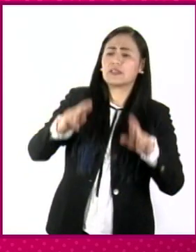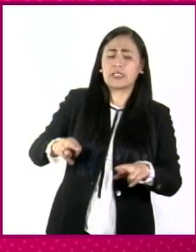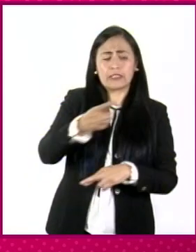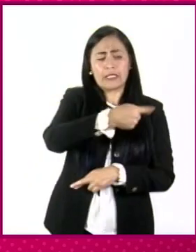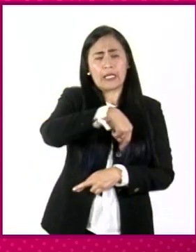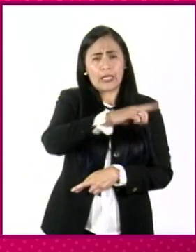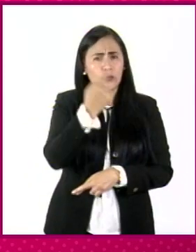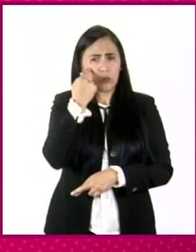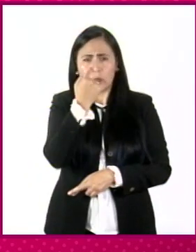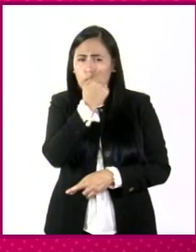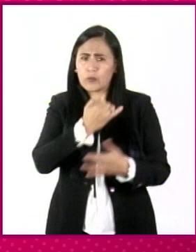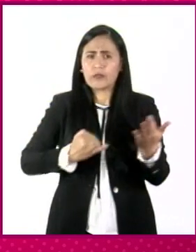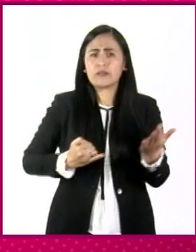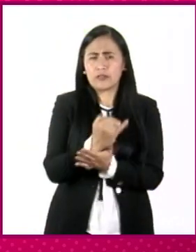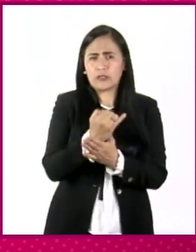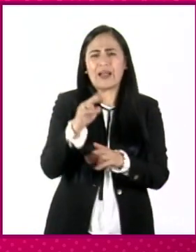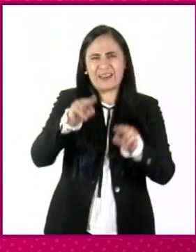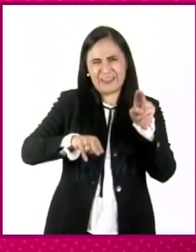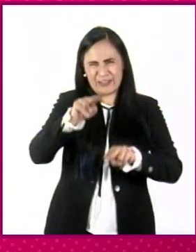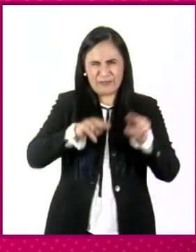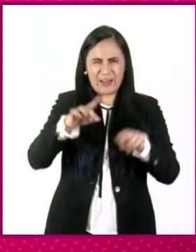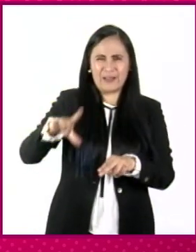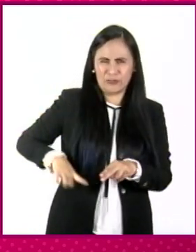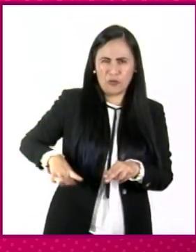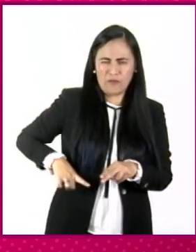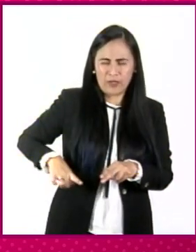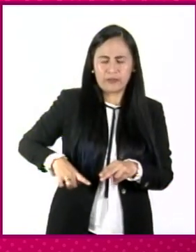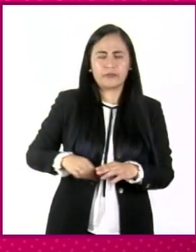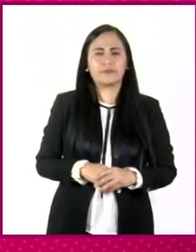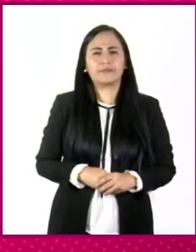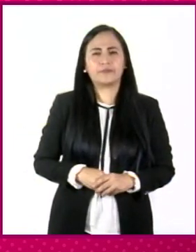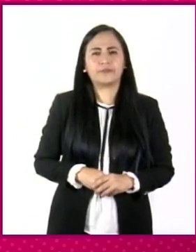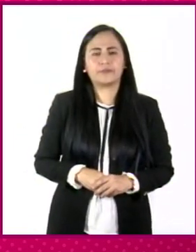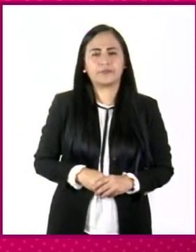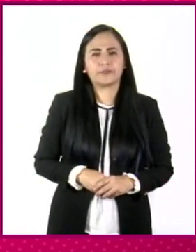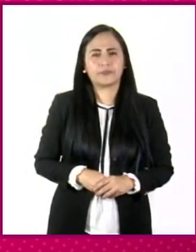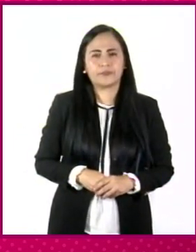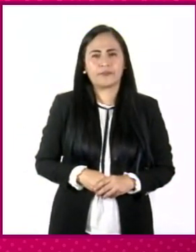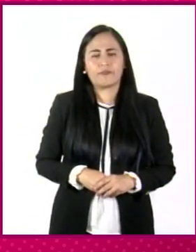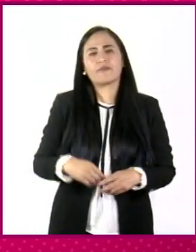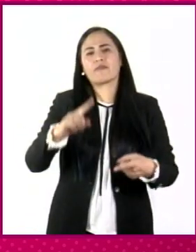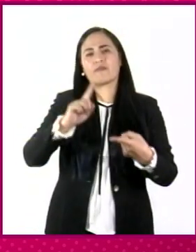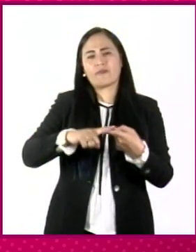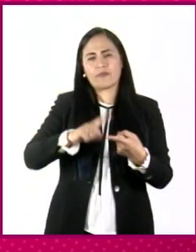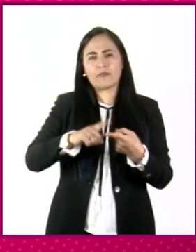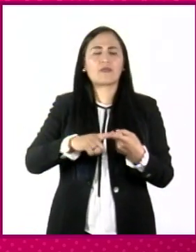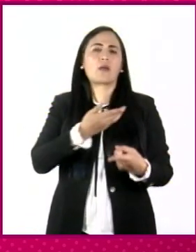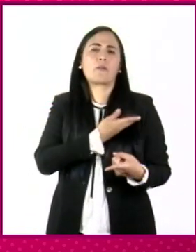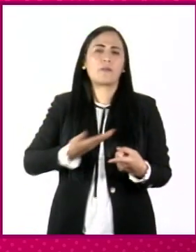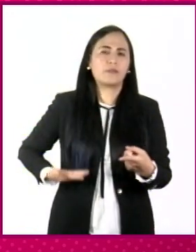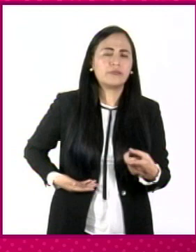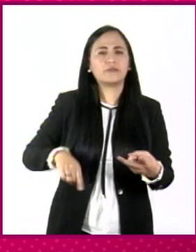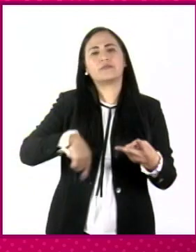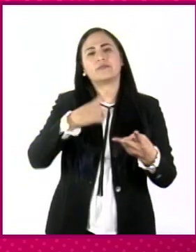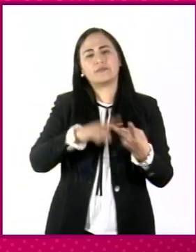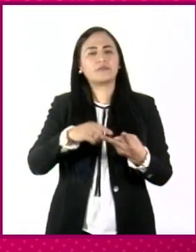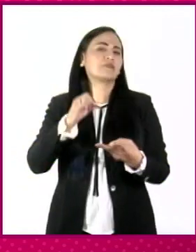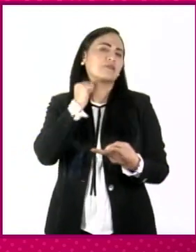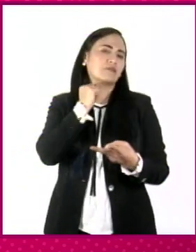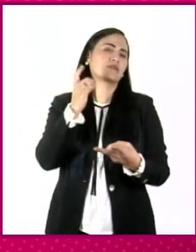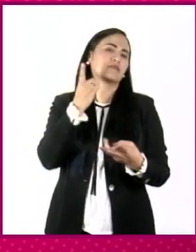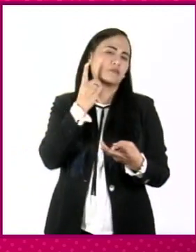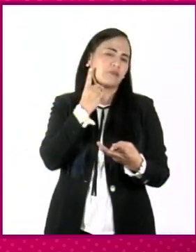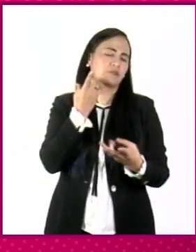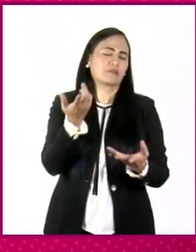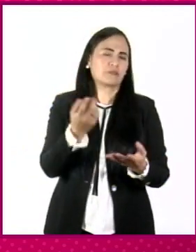en los diferentes espacios de toma de decisiones que principalmente pues, corresponden al Ejecutivo y al Legislativo, pero que también a su